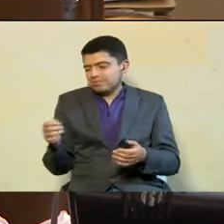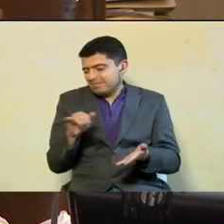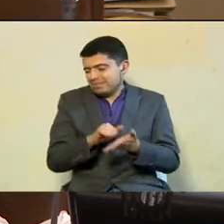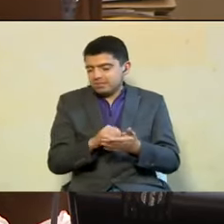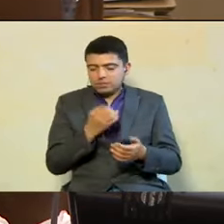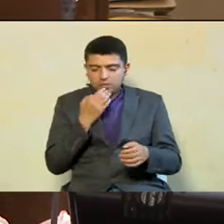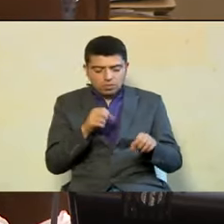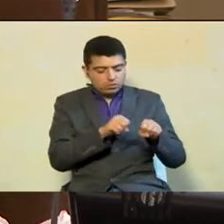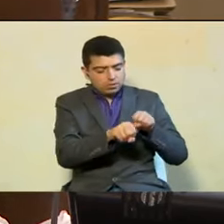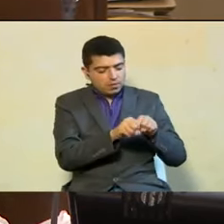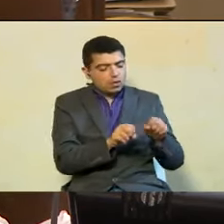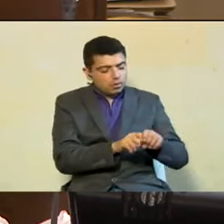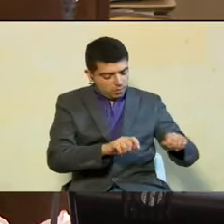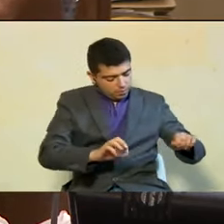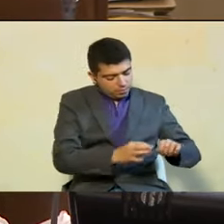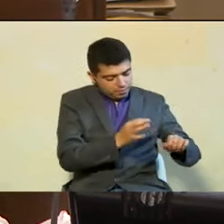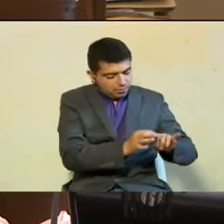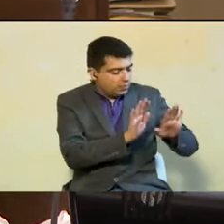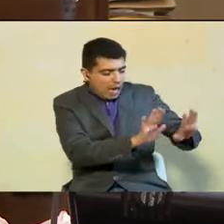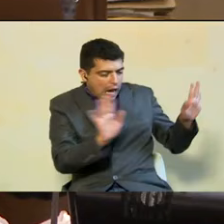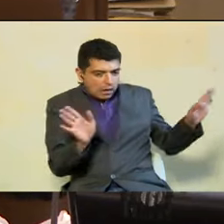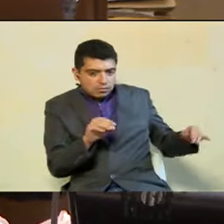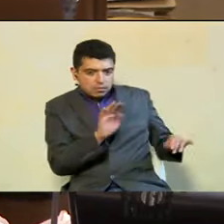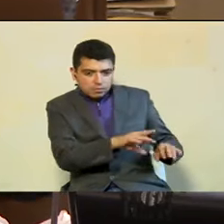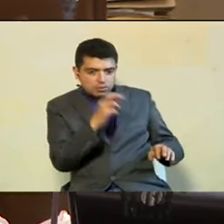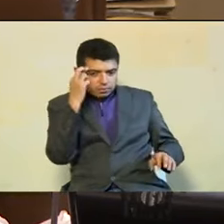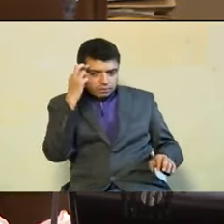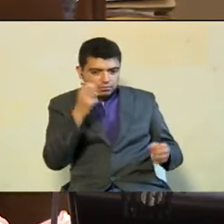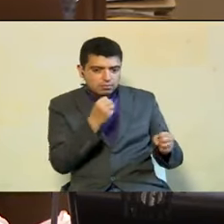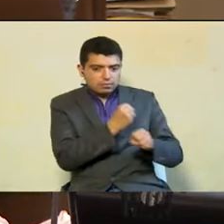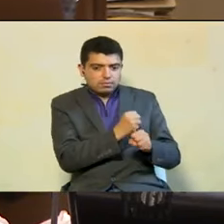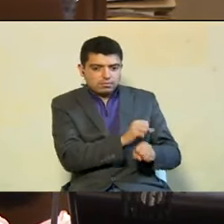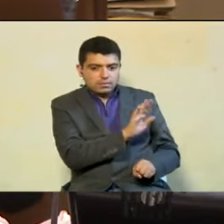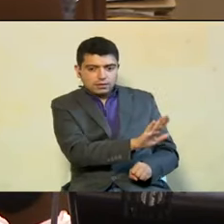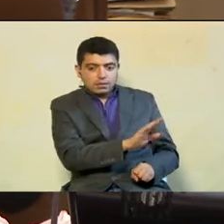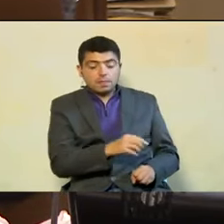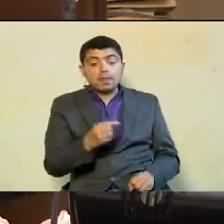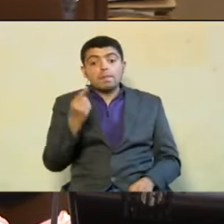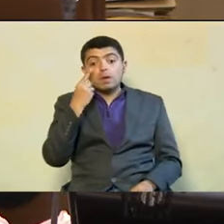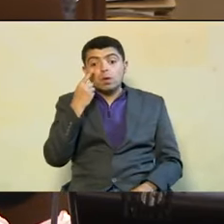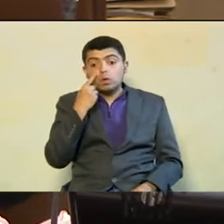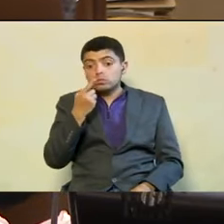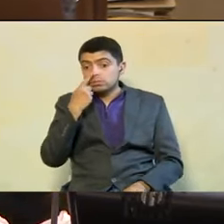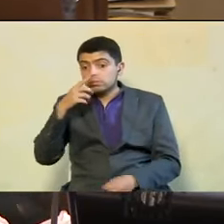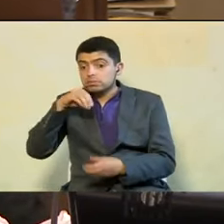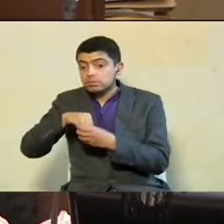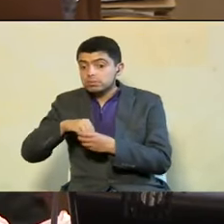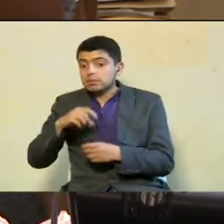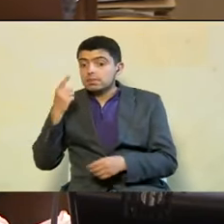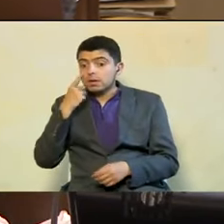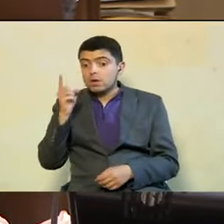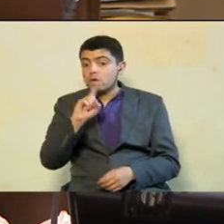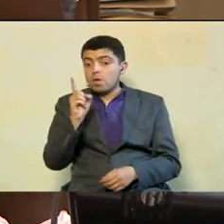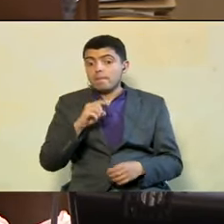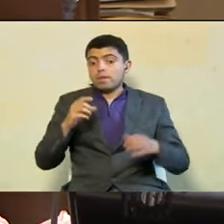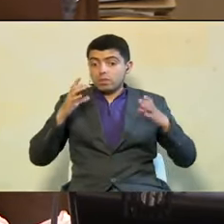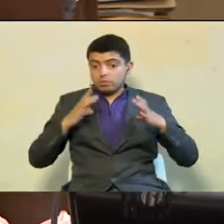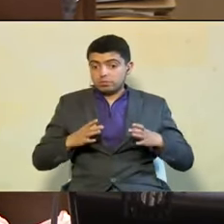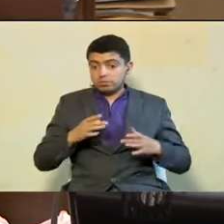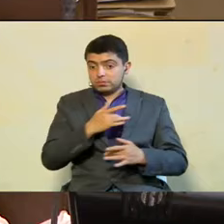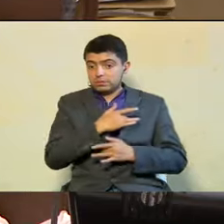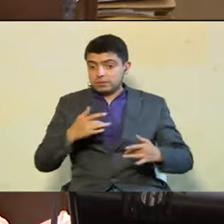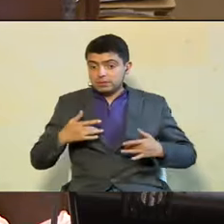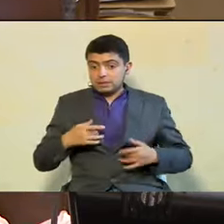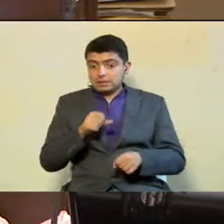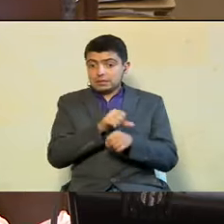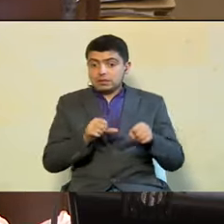posgraduada un diplomado y demás pues que realicen algunos procedimientos pero que no se metan en los terrenos más complejos como son los terrenos quirúrgicos